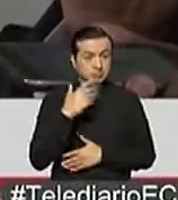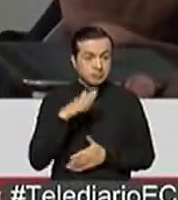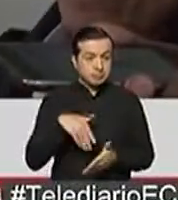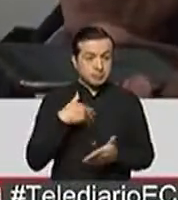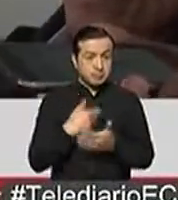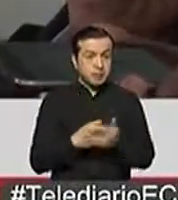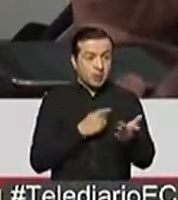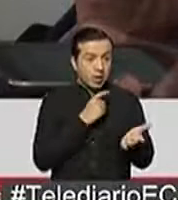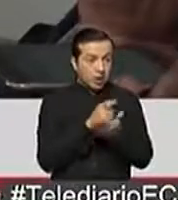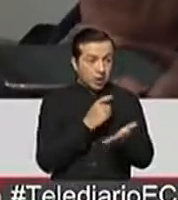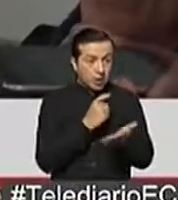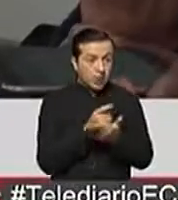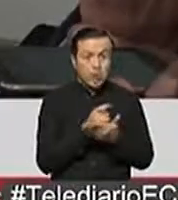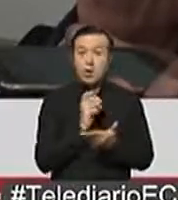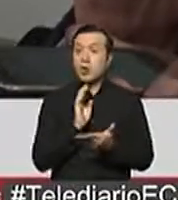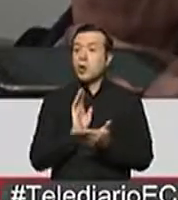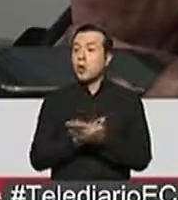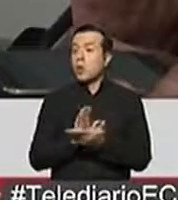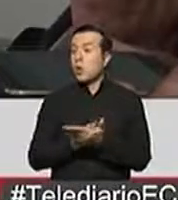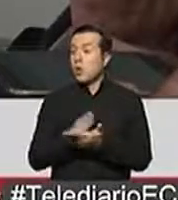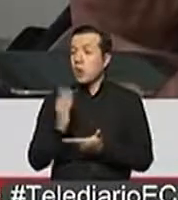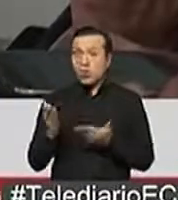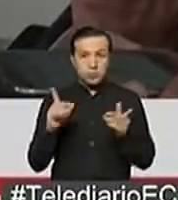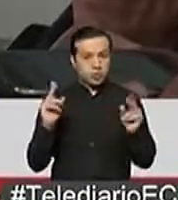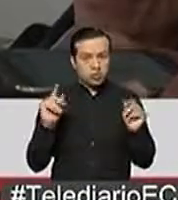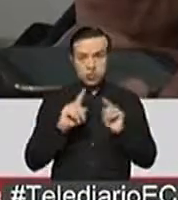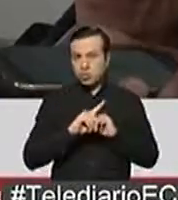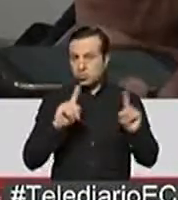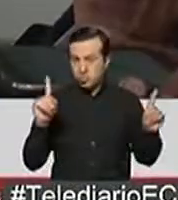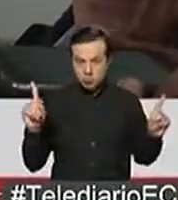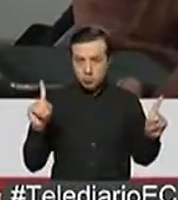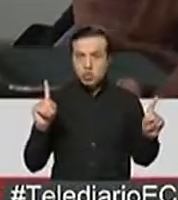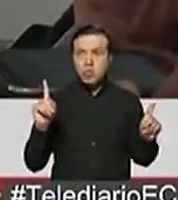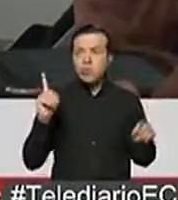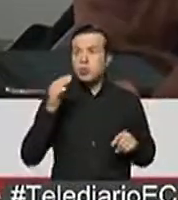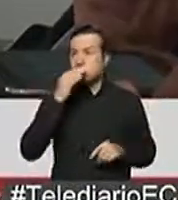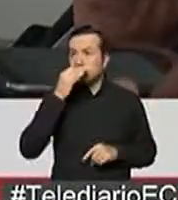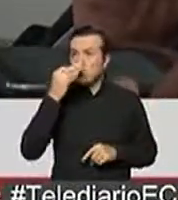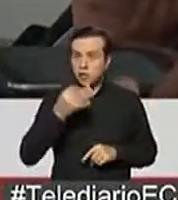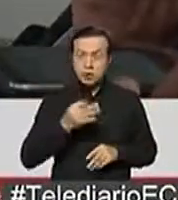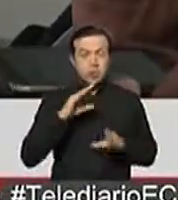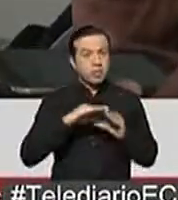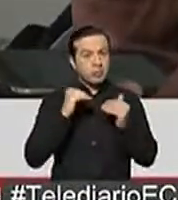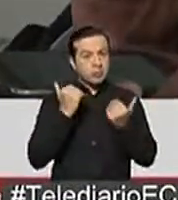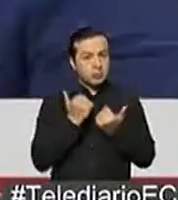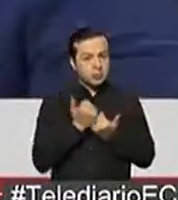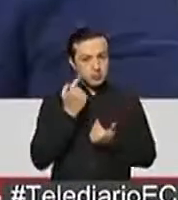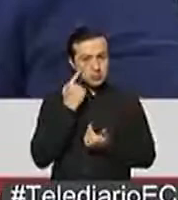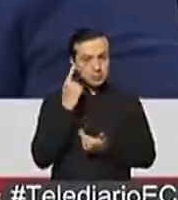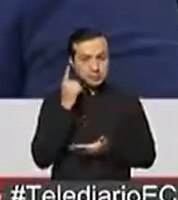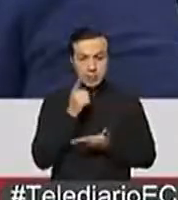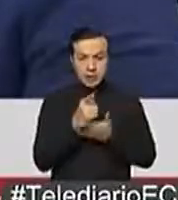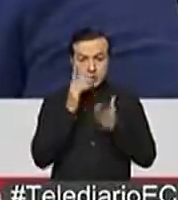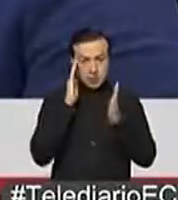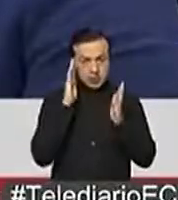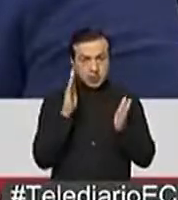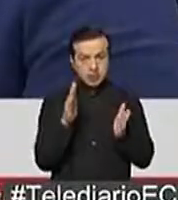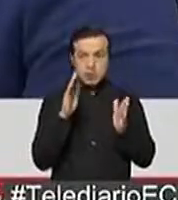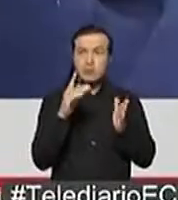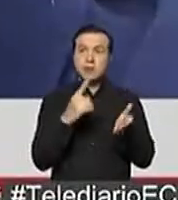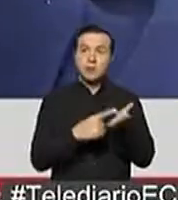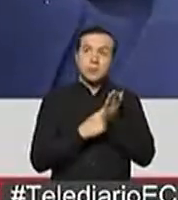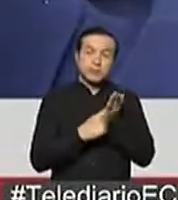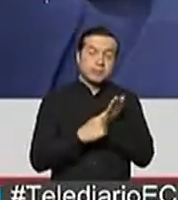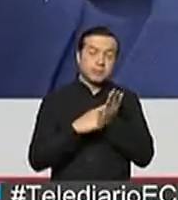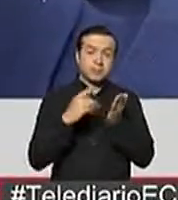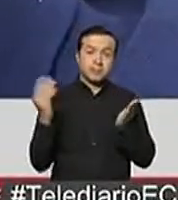ni a perseguir ni a lavarle la cara a nadie. Lo que debe descubrirse en esta comisión es la verdad. Las reuniones, así como las comparecencias